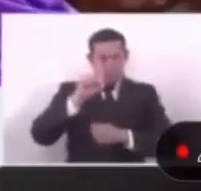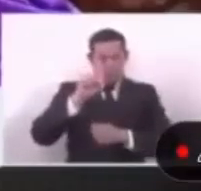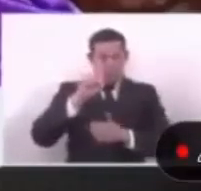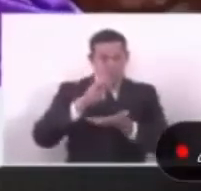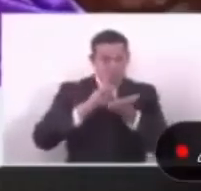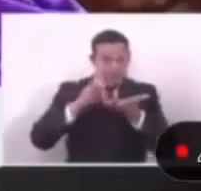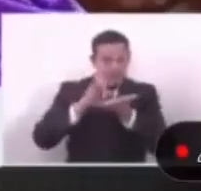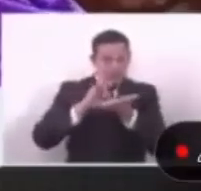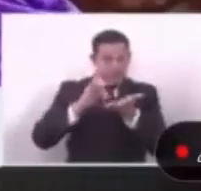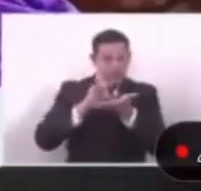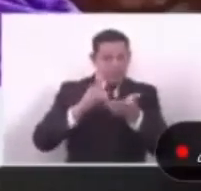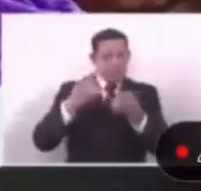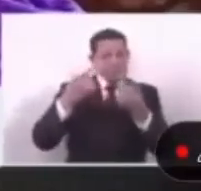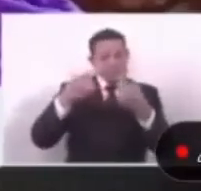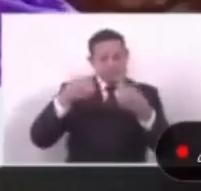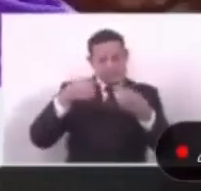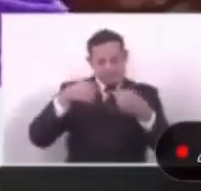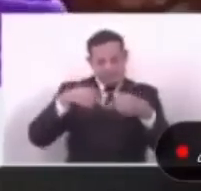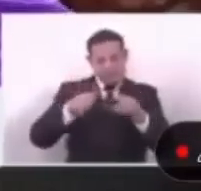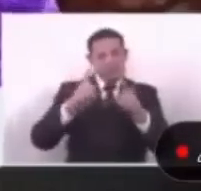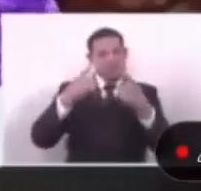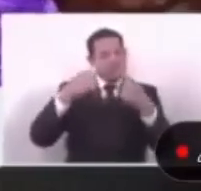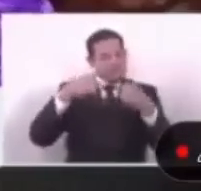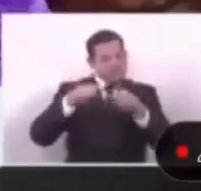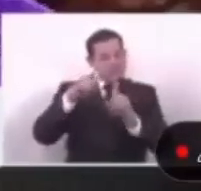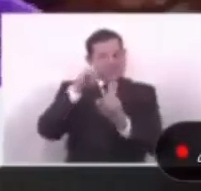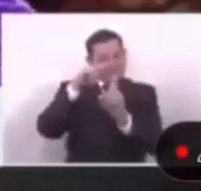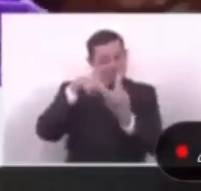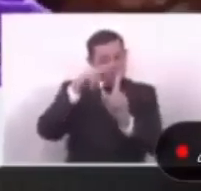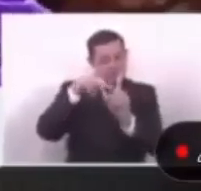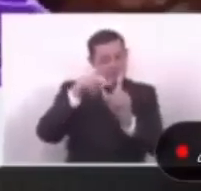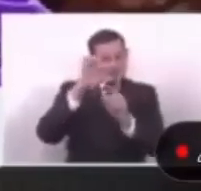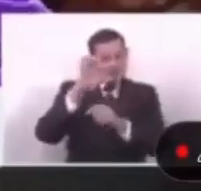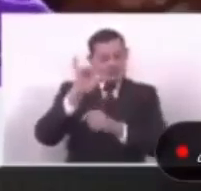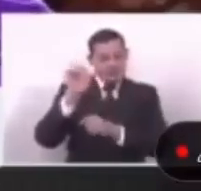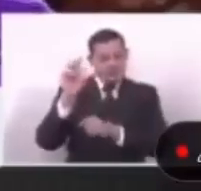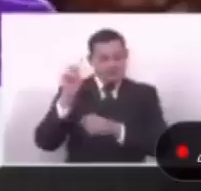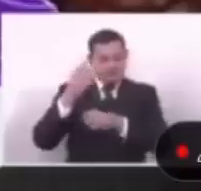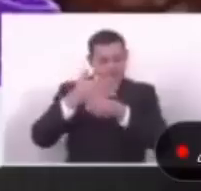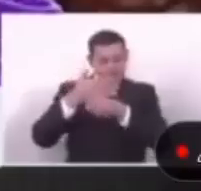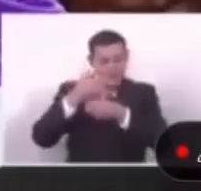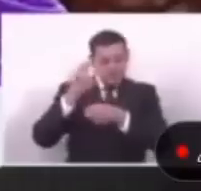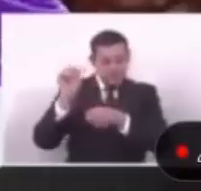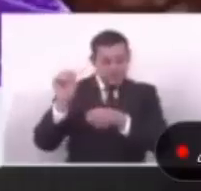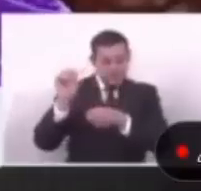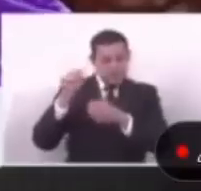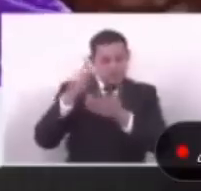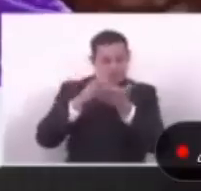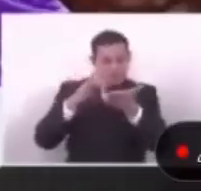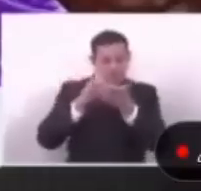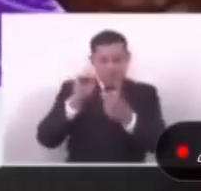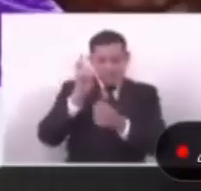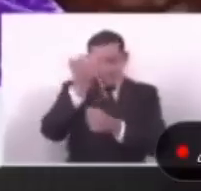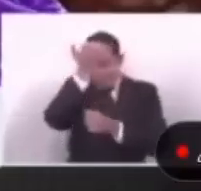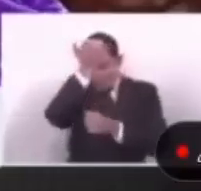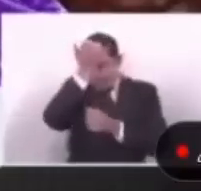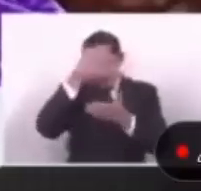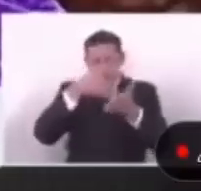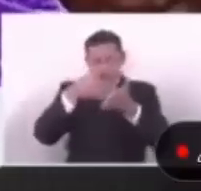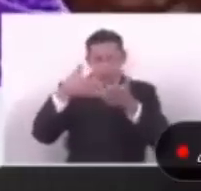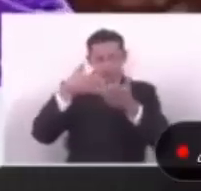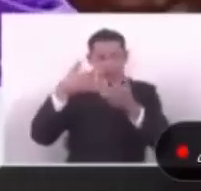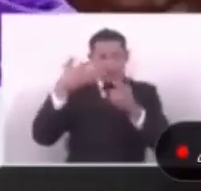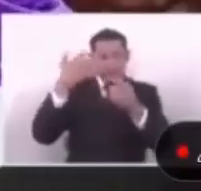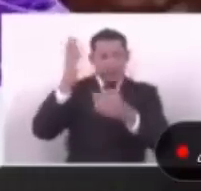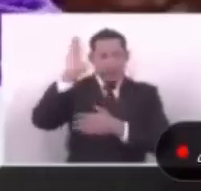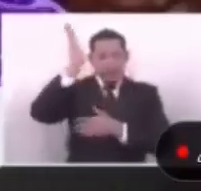han aprovechado, como siempre se caracterizan los CIAN, de aprovecharse de un errorcito y ya comienzan a